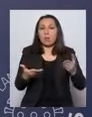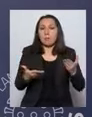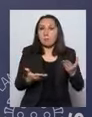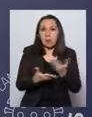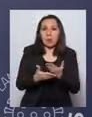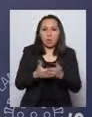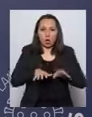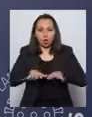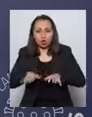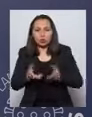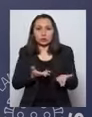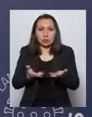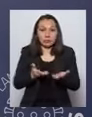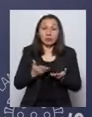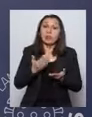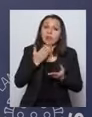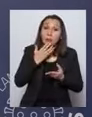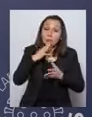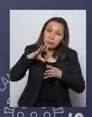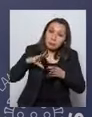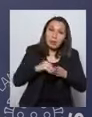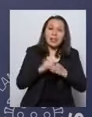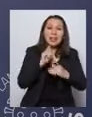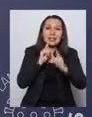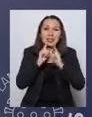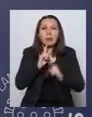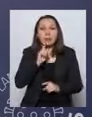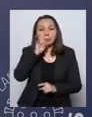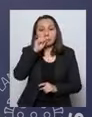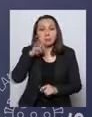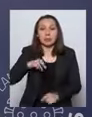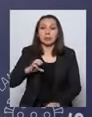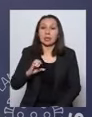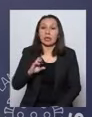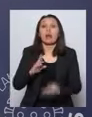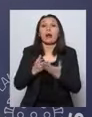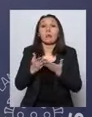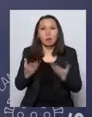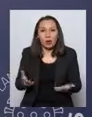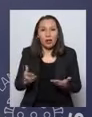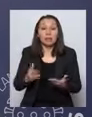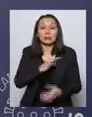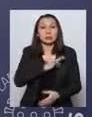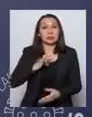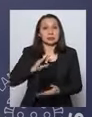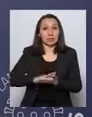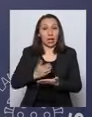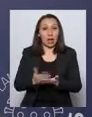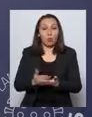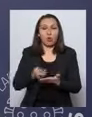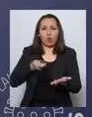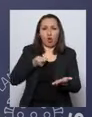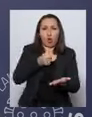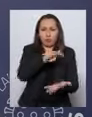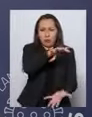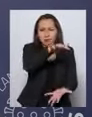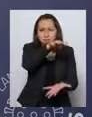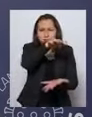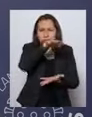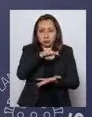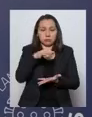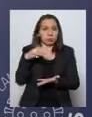insumos servicio incluido el examen de pcr y es por eso que el ministerio de salud adquirió un stock